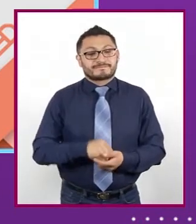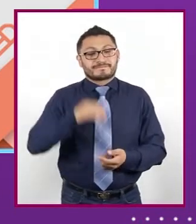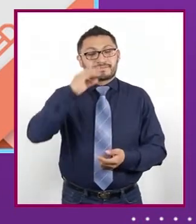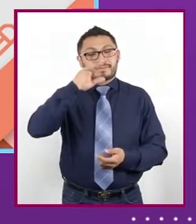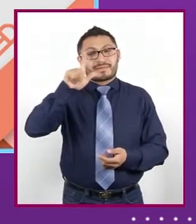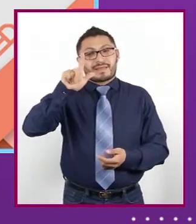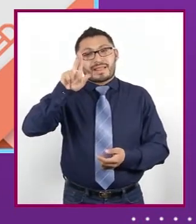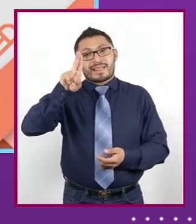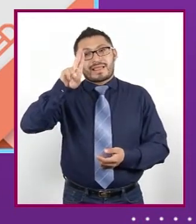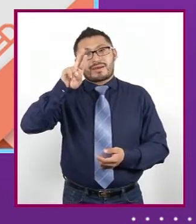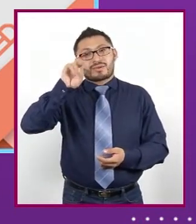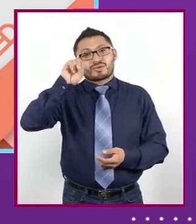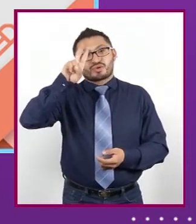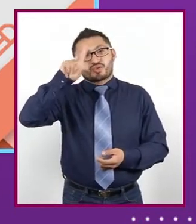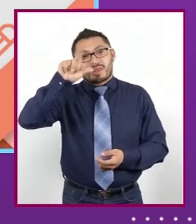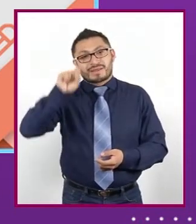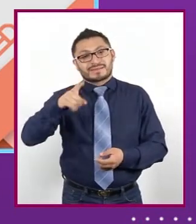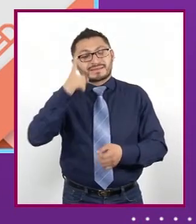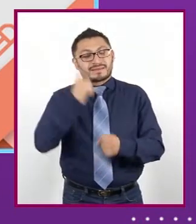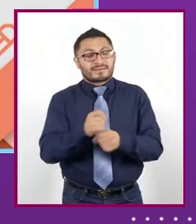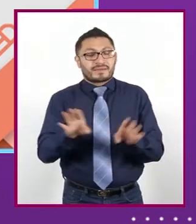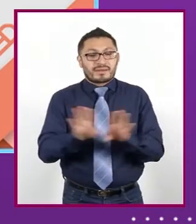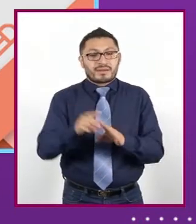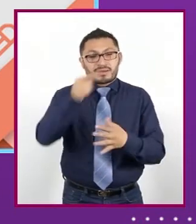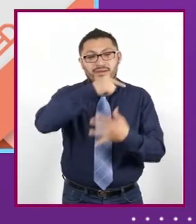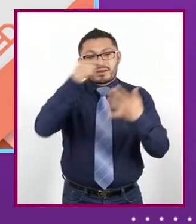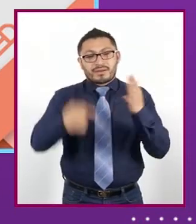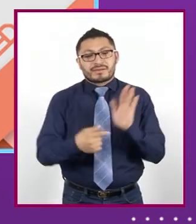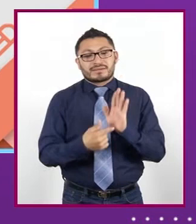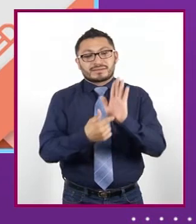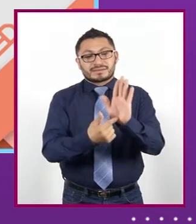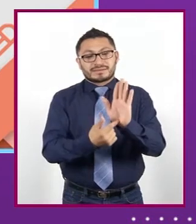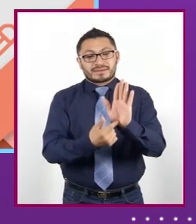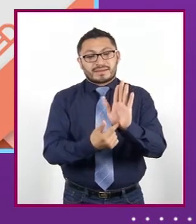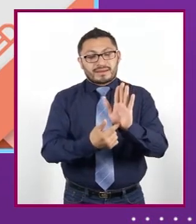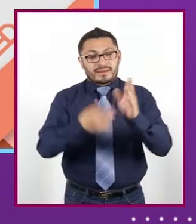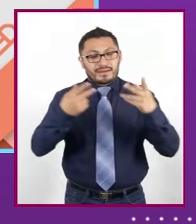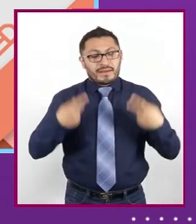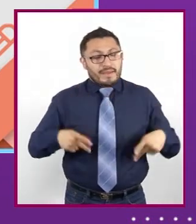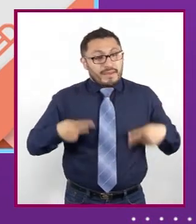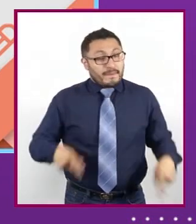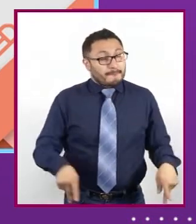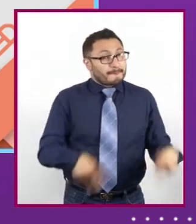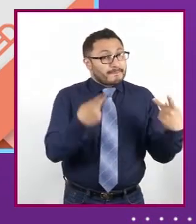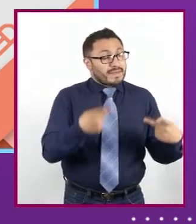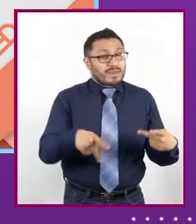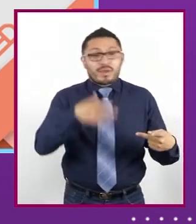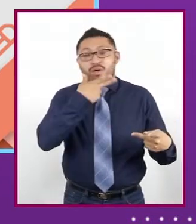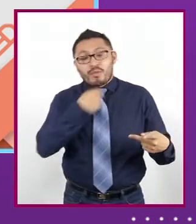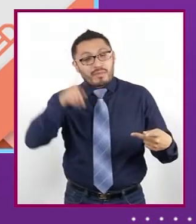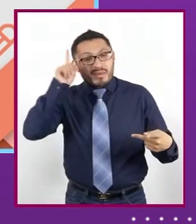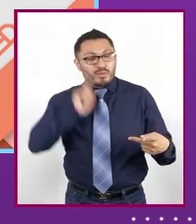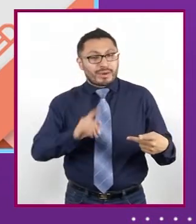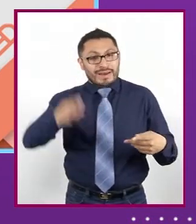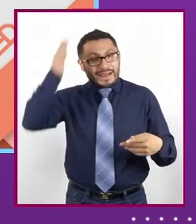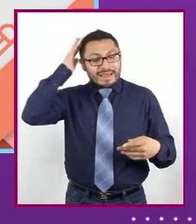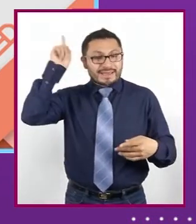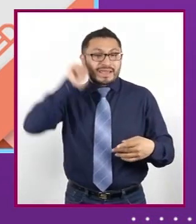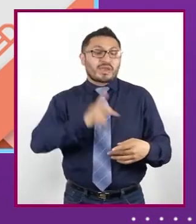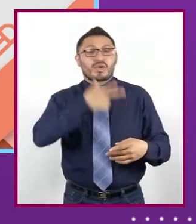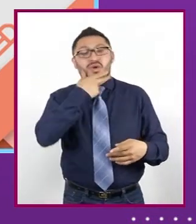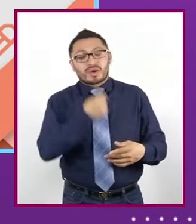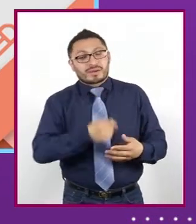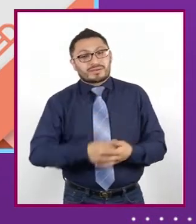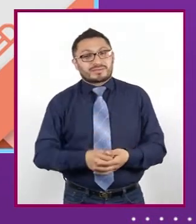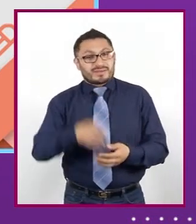Cláusulas. Primera, manifiesta el la vendedor, vendedora, señor, señora,